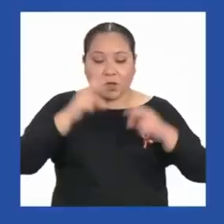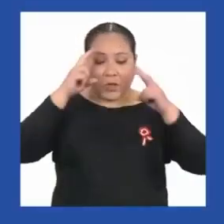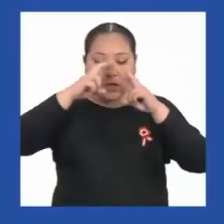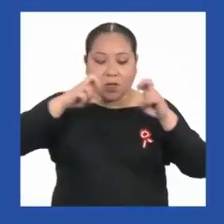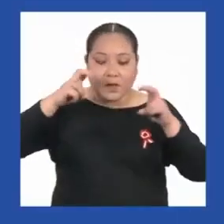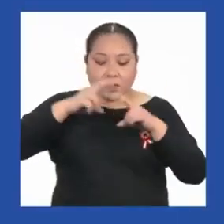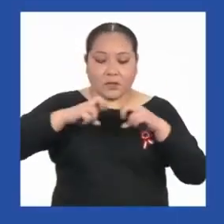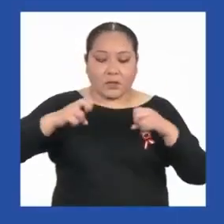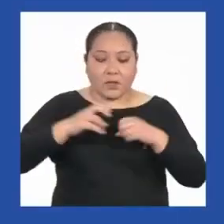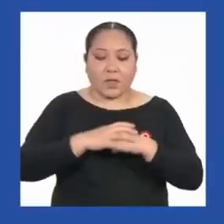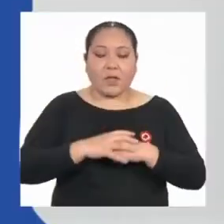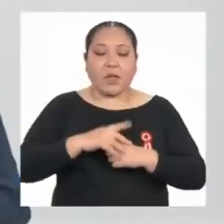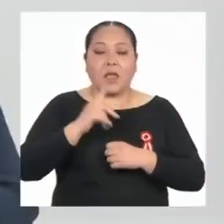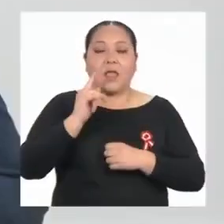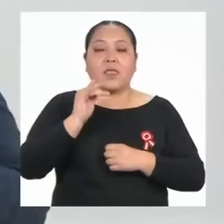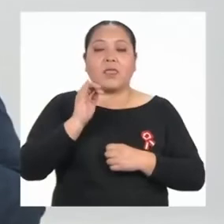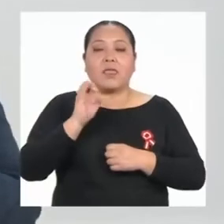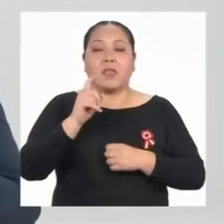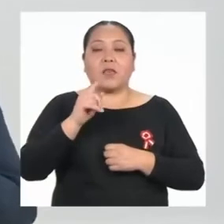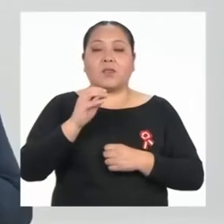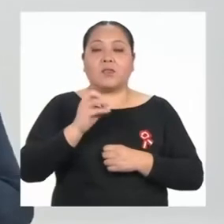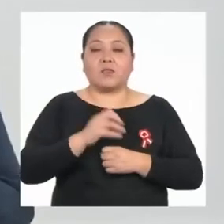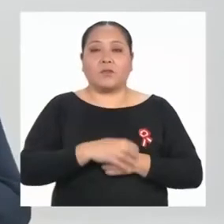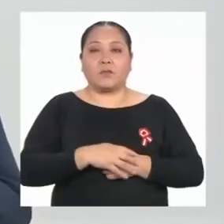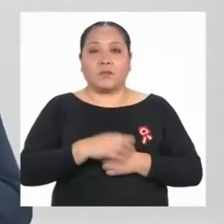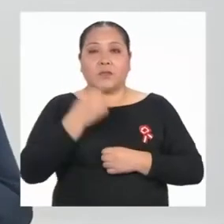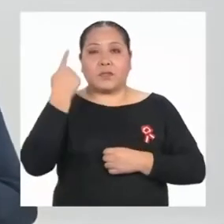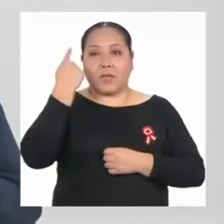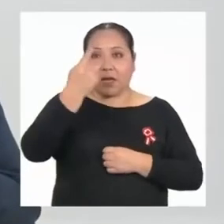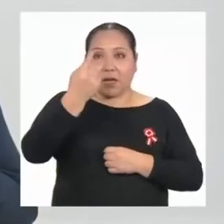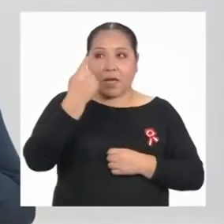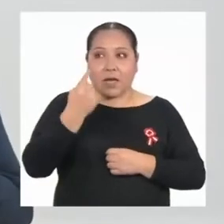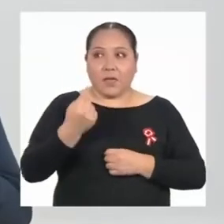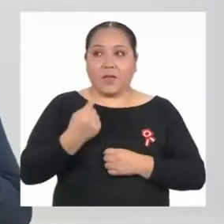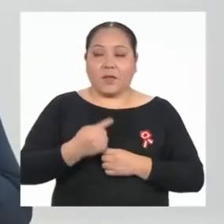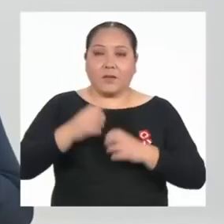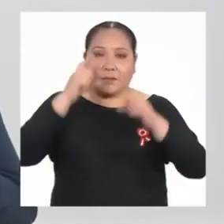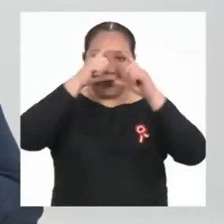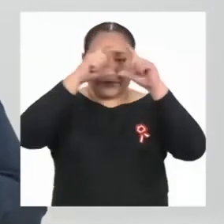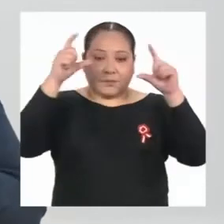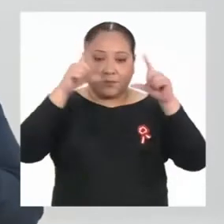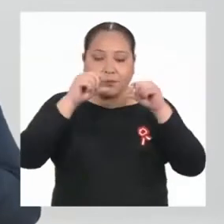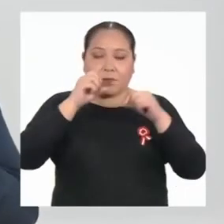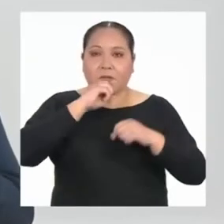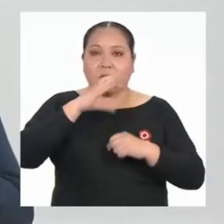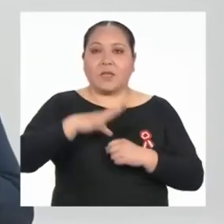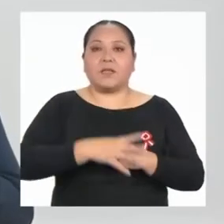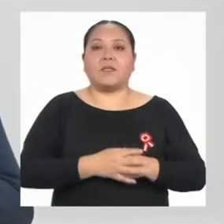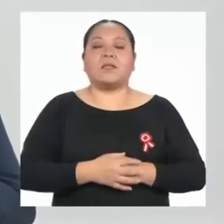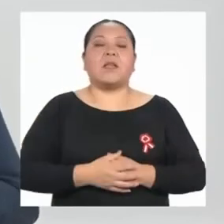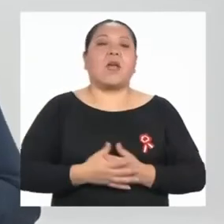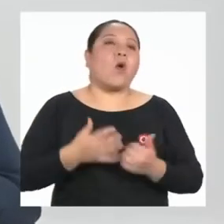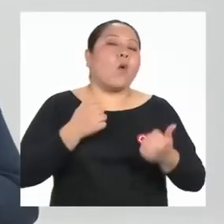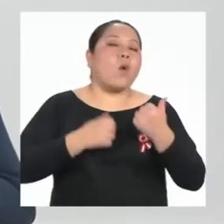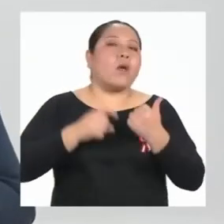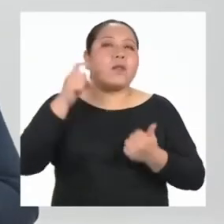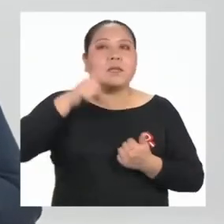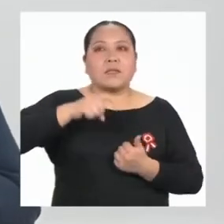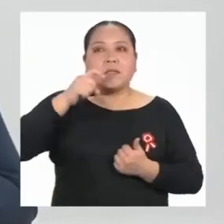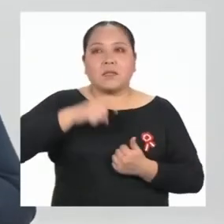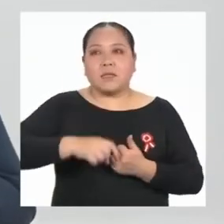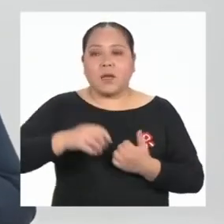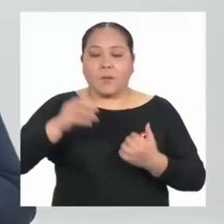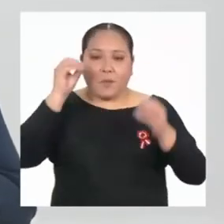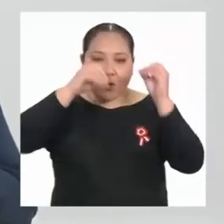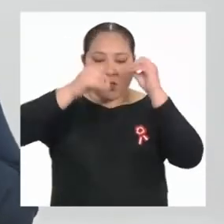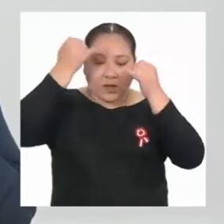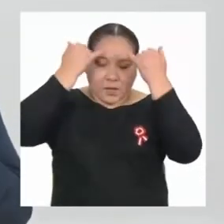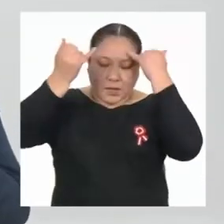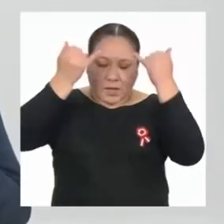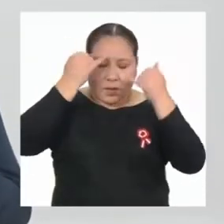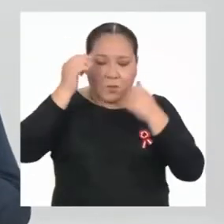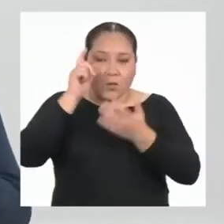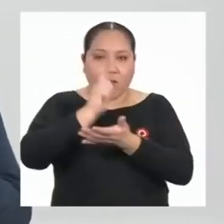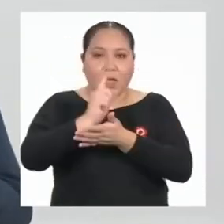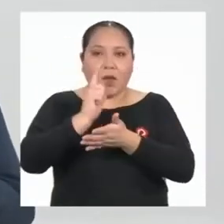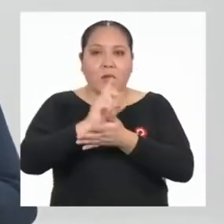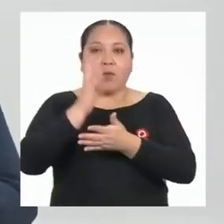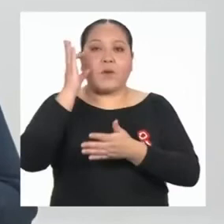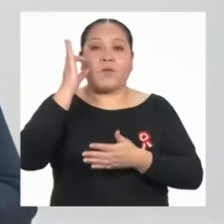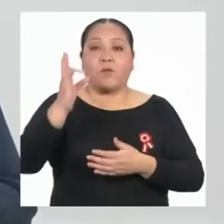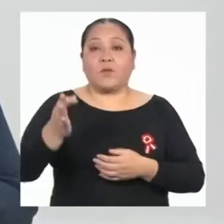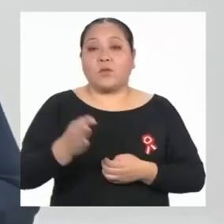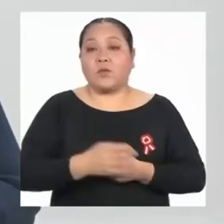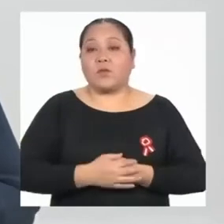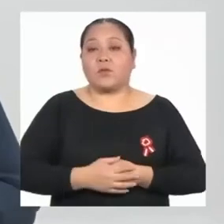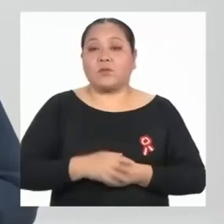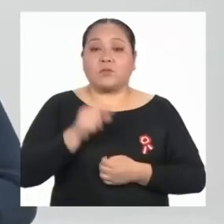totalidad. Si cada párrafo habla de la necesidad de generar ideas para una Lima del futuro, podemos